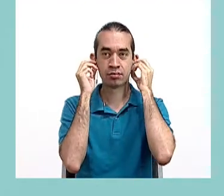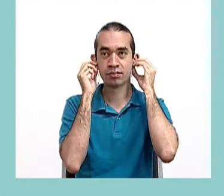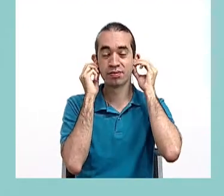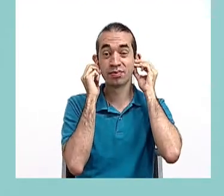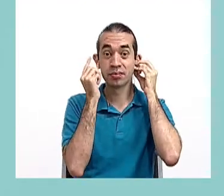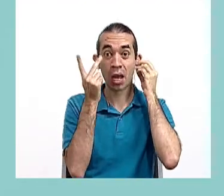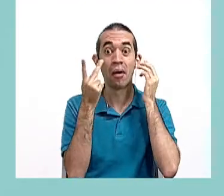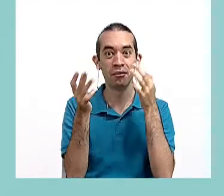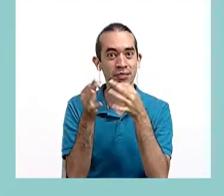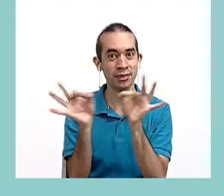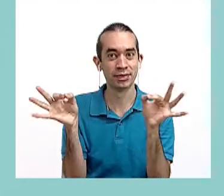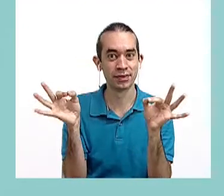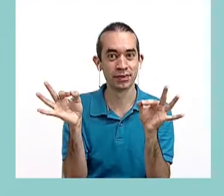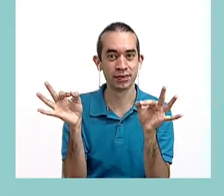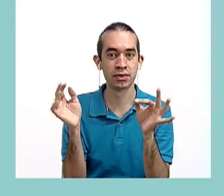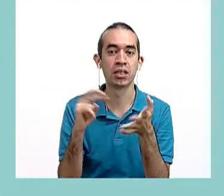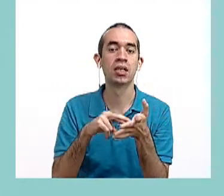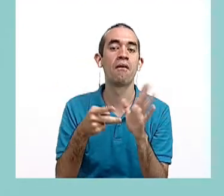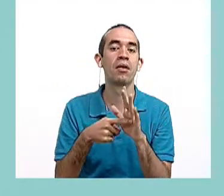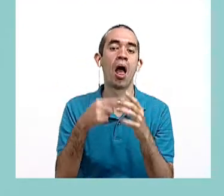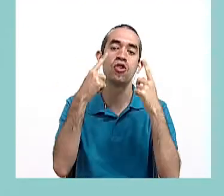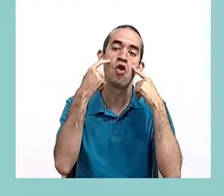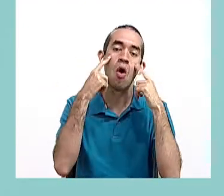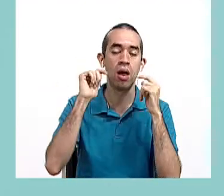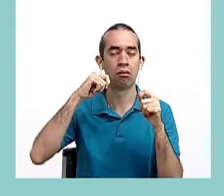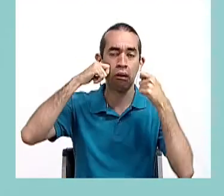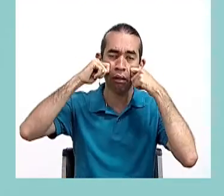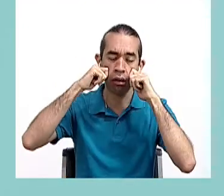cuando consideramos que es falso.